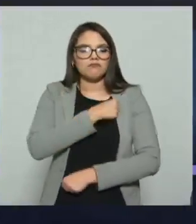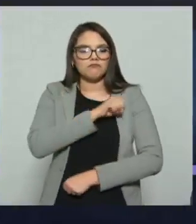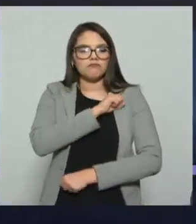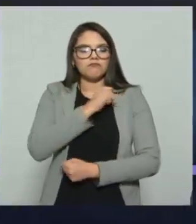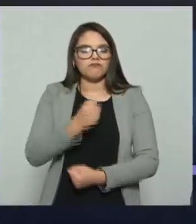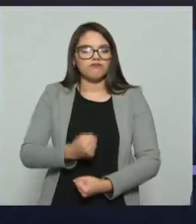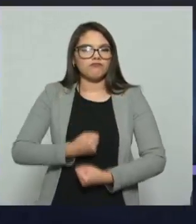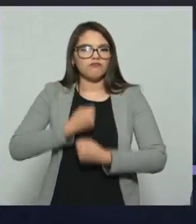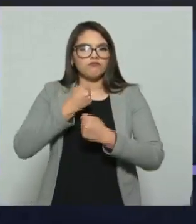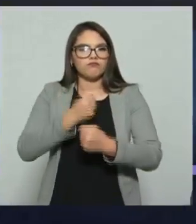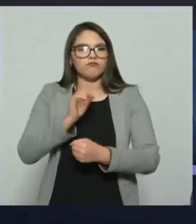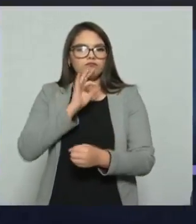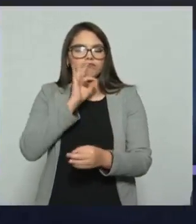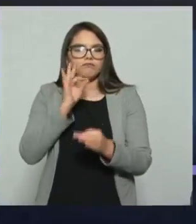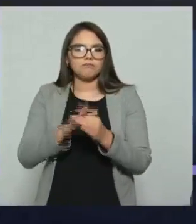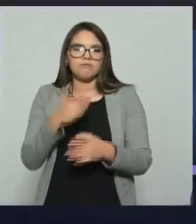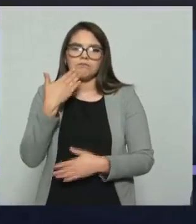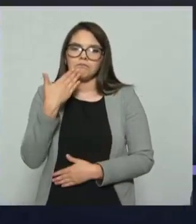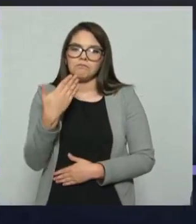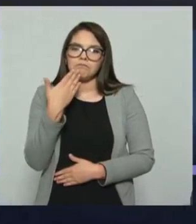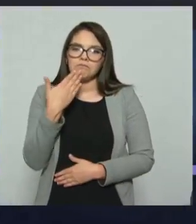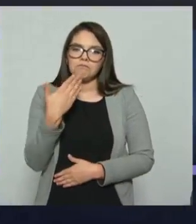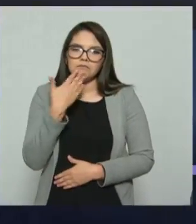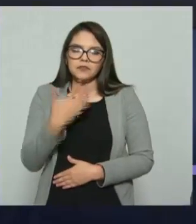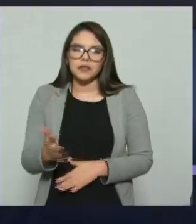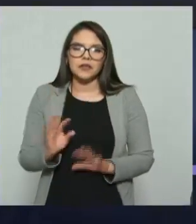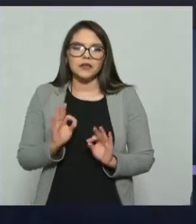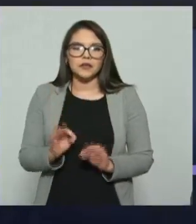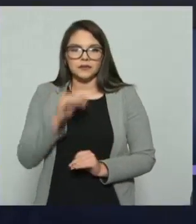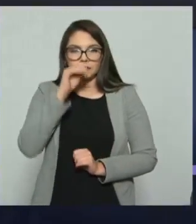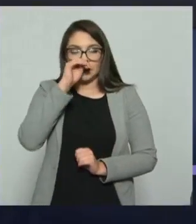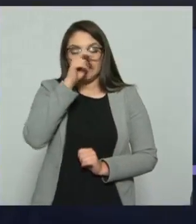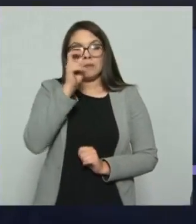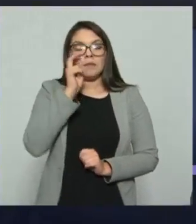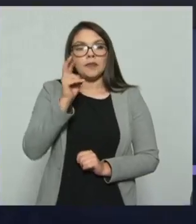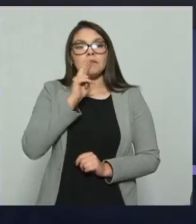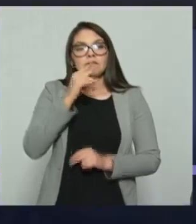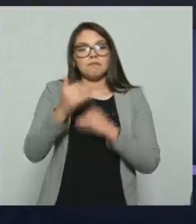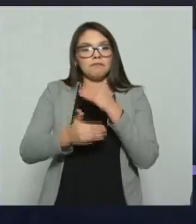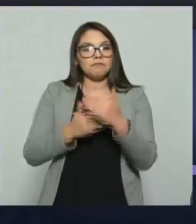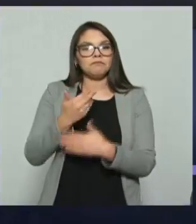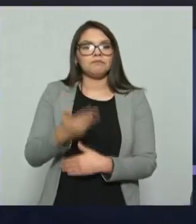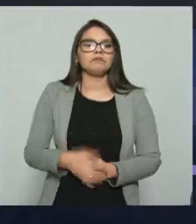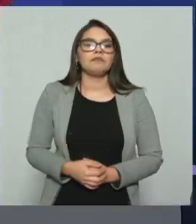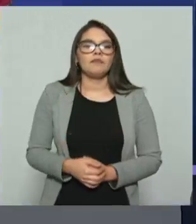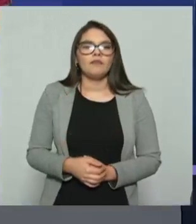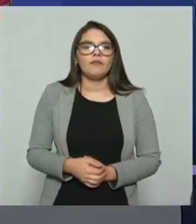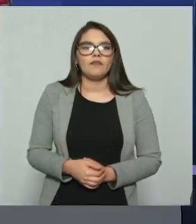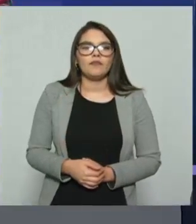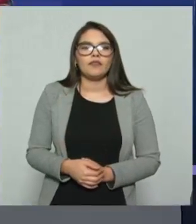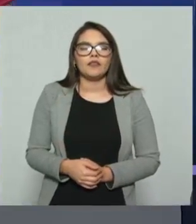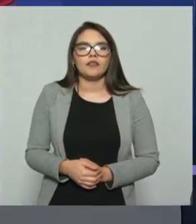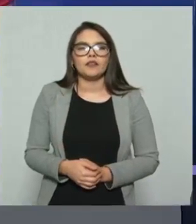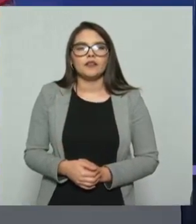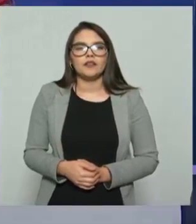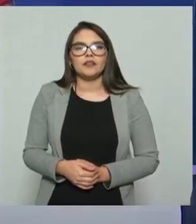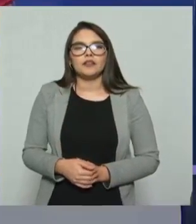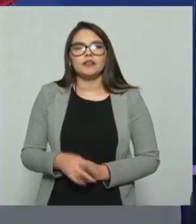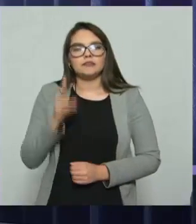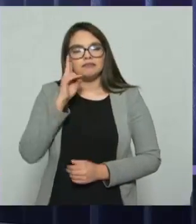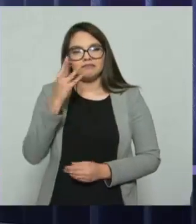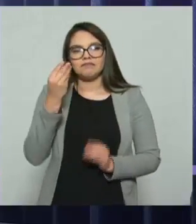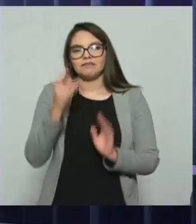cómo nuestro hábito de salud, de convivencia, va a seguir mejorando muchísimo. Una cucharadita diaria, no, pues bueno, gracias de